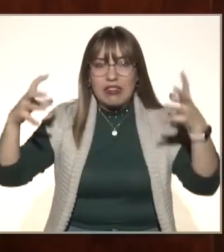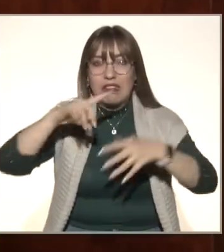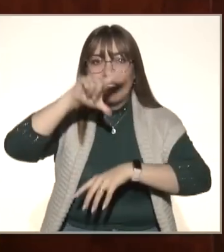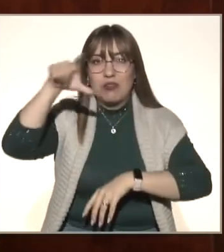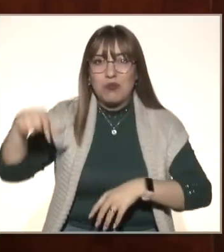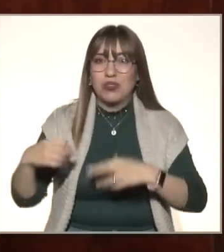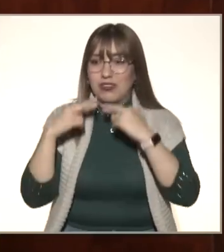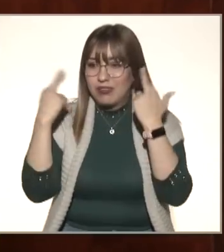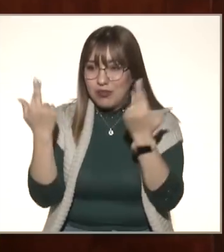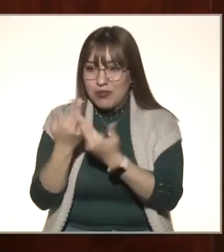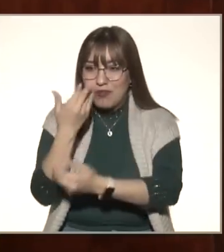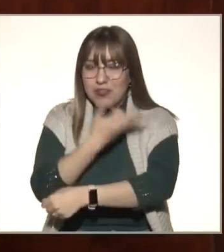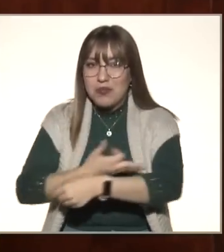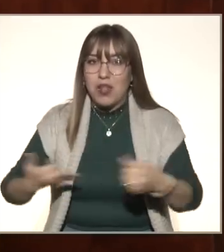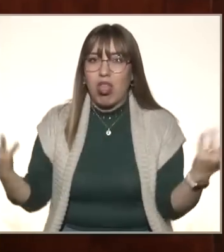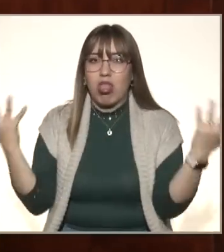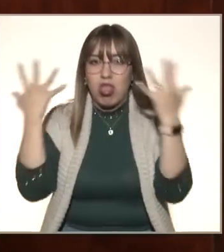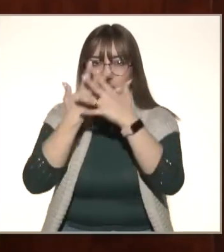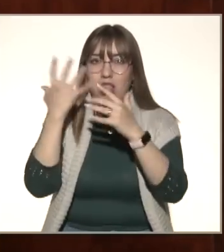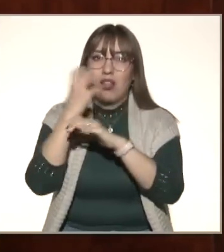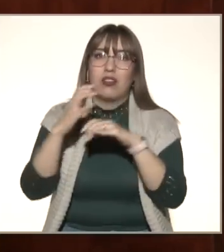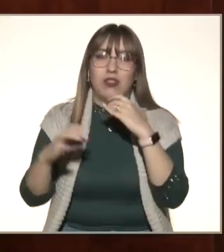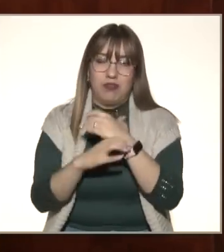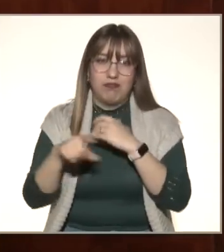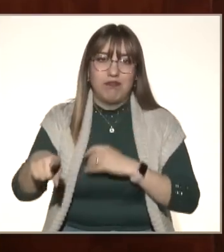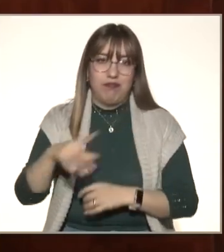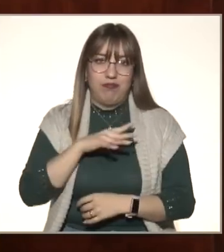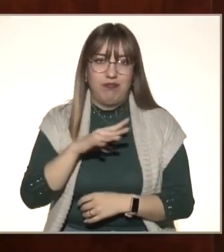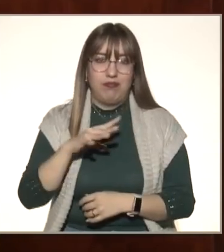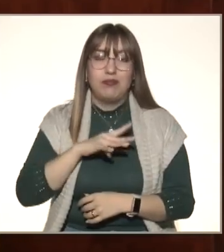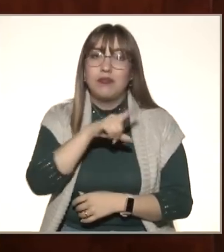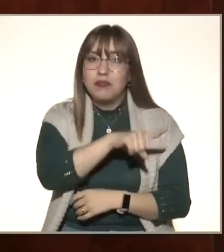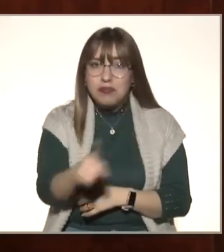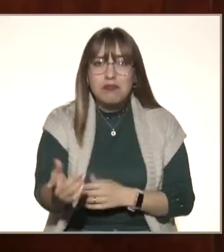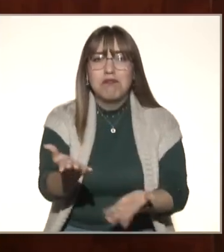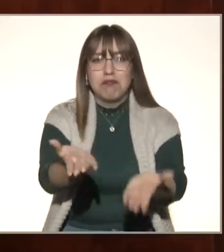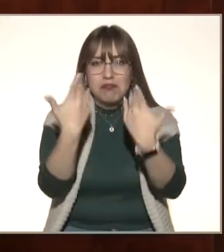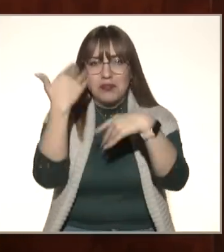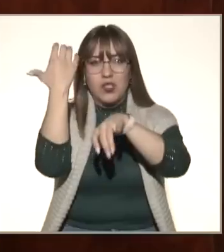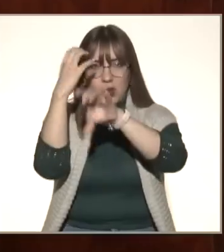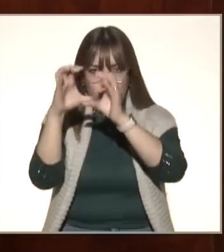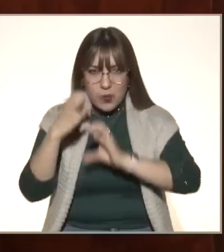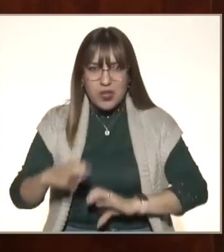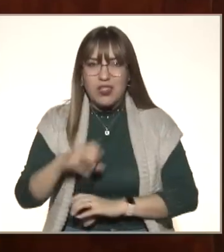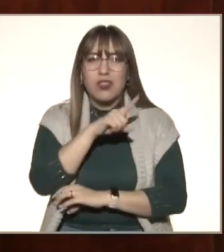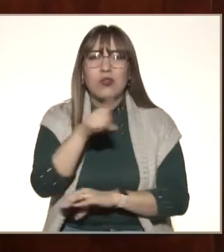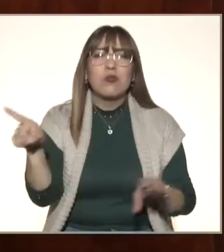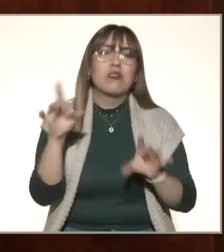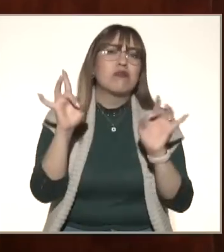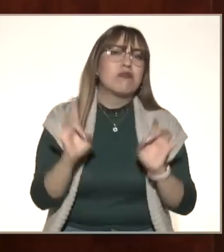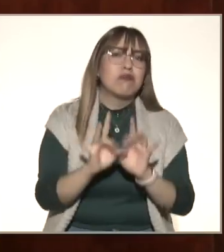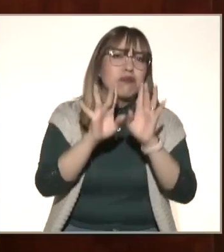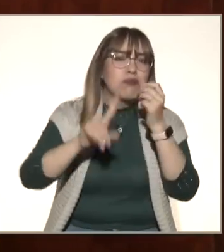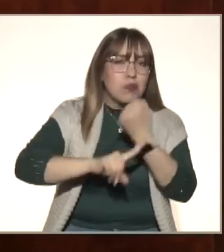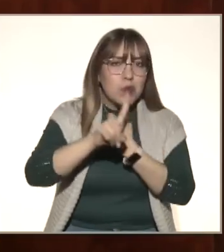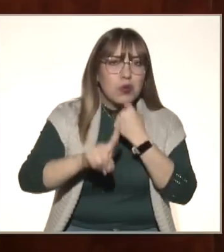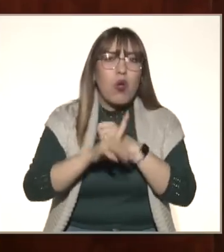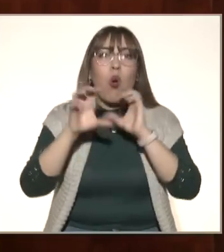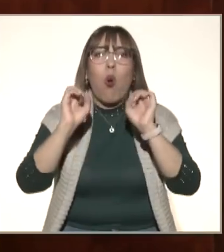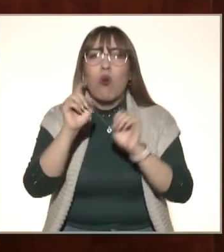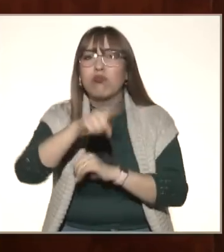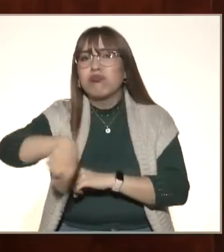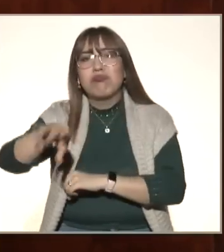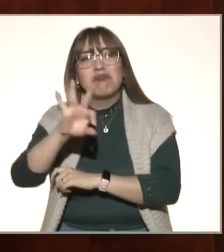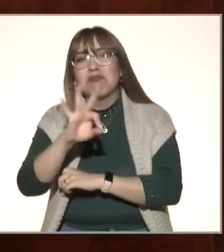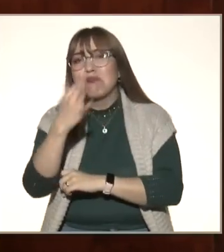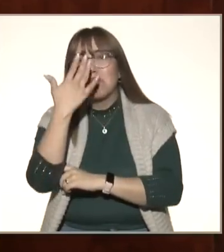todo. Así que ya listísima para ver todos sus comentarios. Cuéntenos si ustedes tienen problemas, cómo los han solucionado o tal vez no los tienen aún